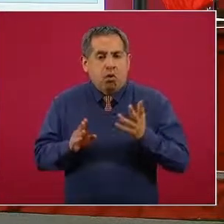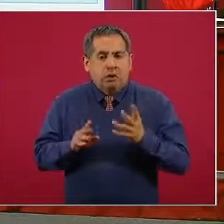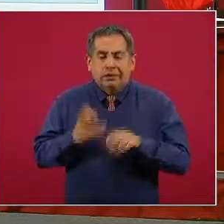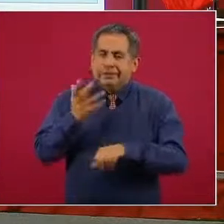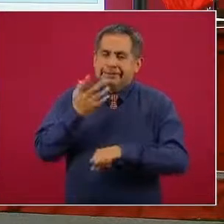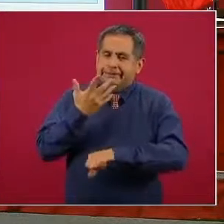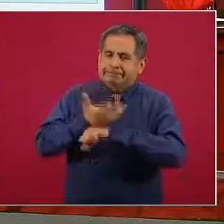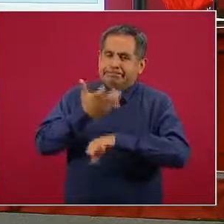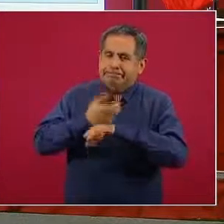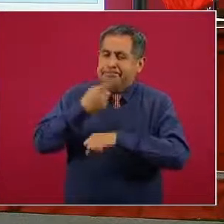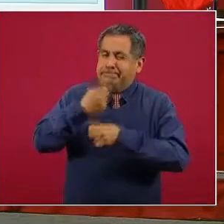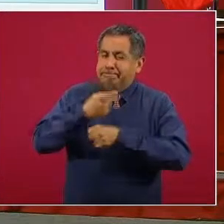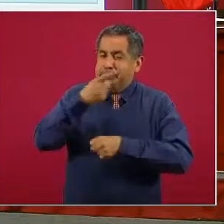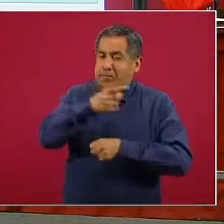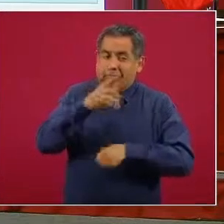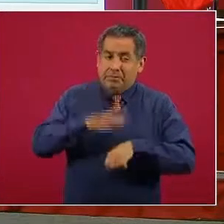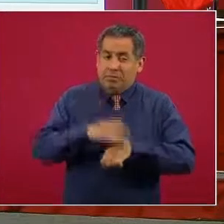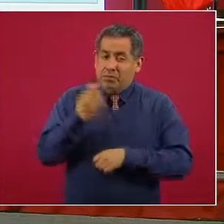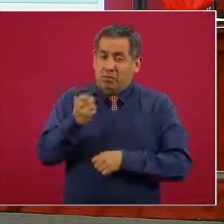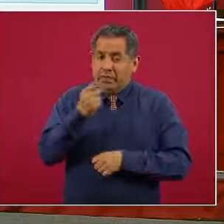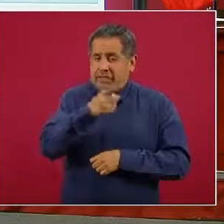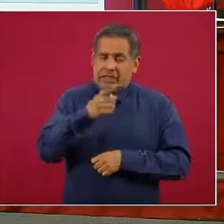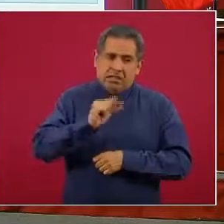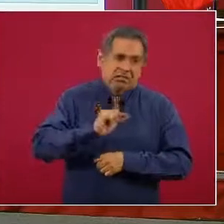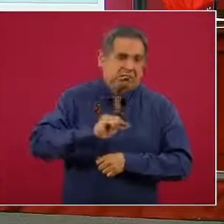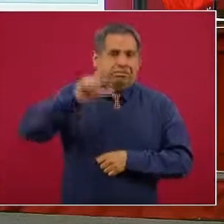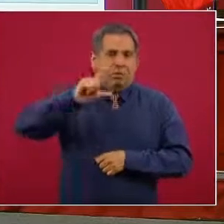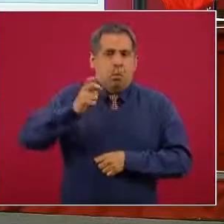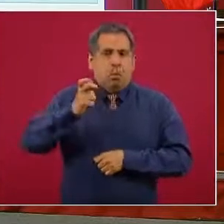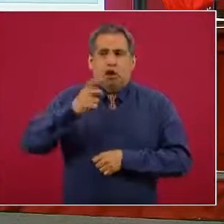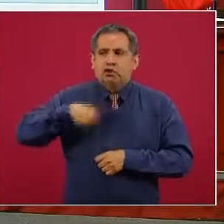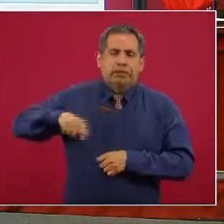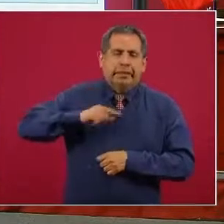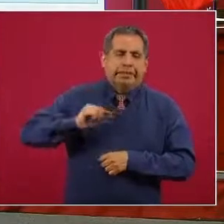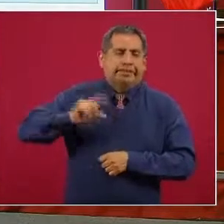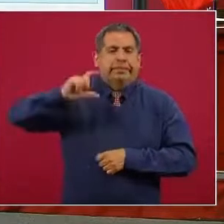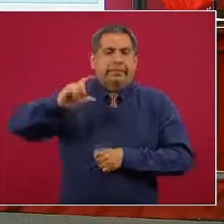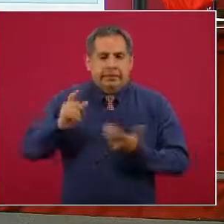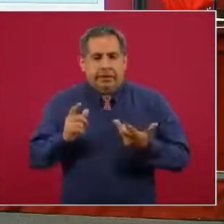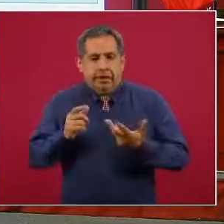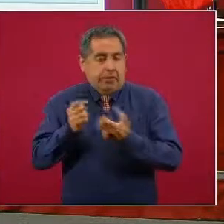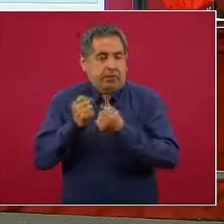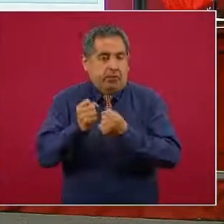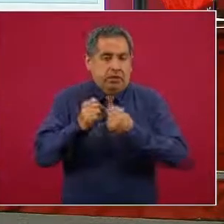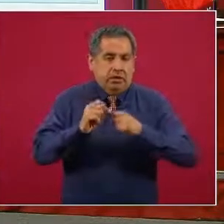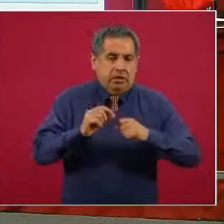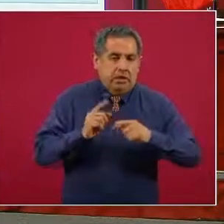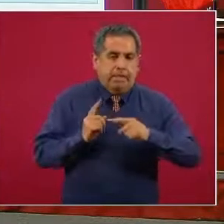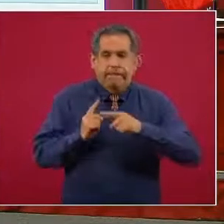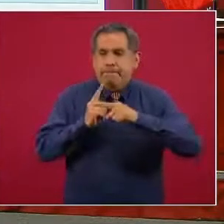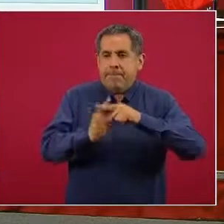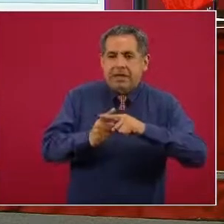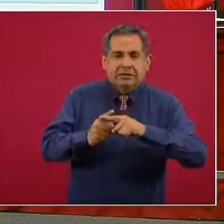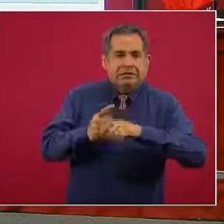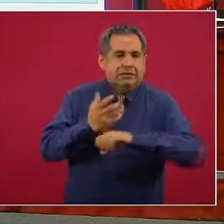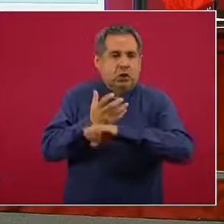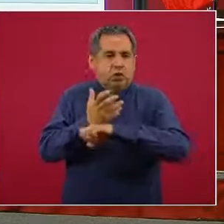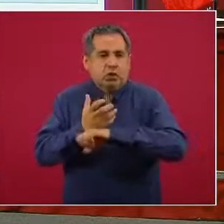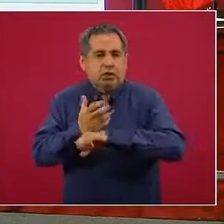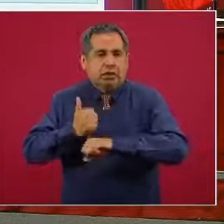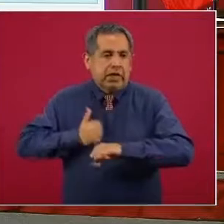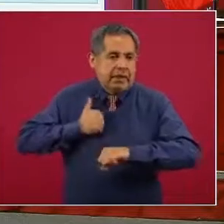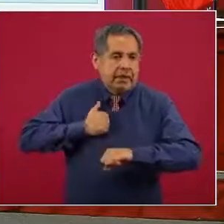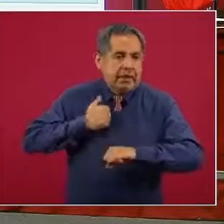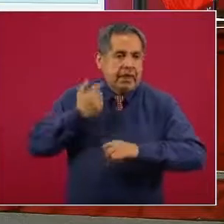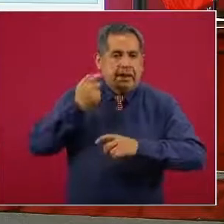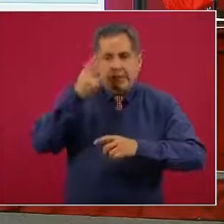Estados Unidos, es la que es muy característica de Estados Unidos. Evidentemente la magnitud es la suma de los tres países, dividido